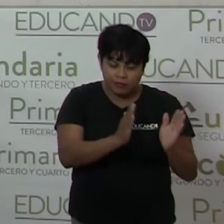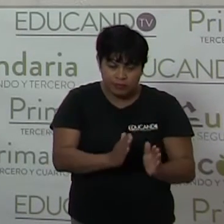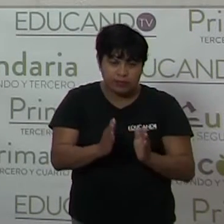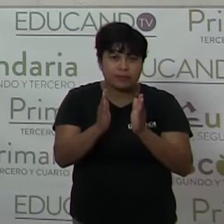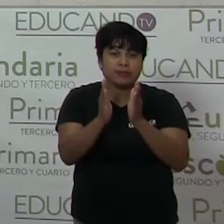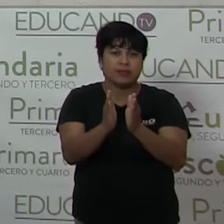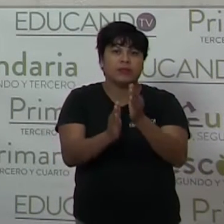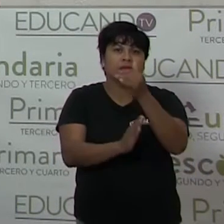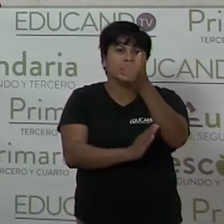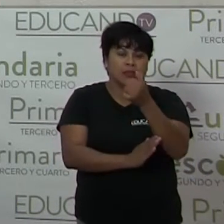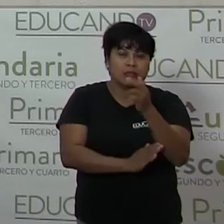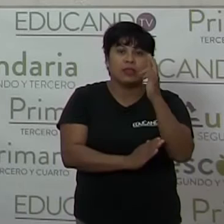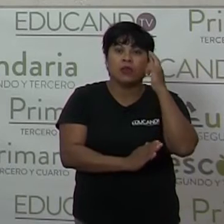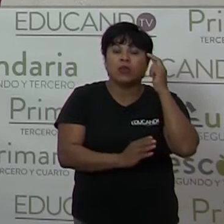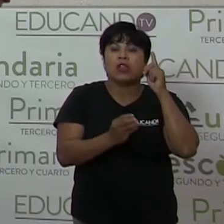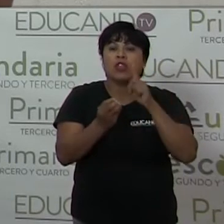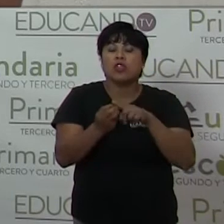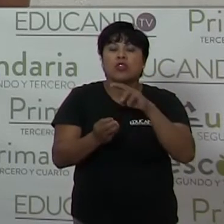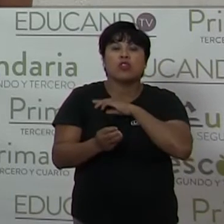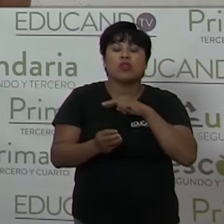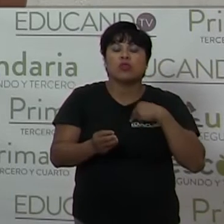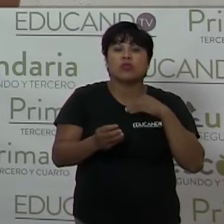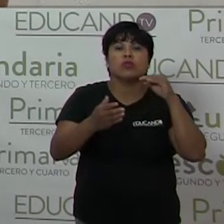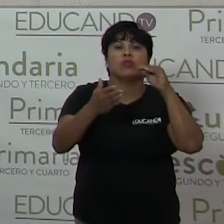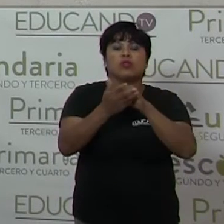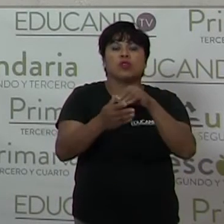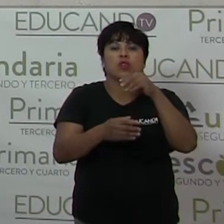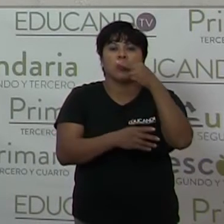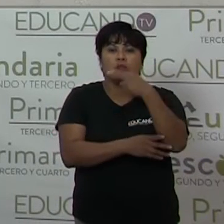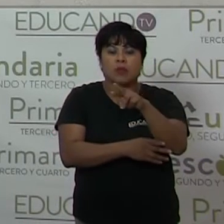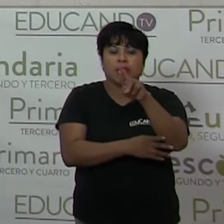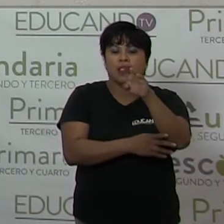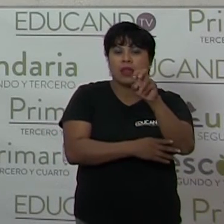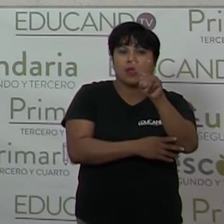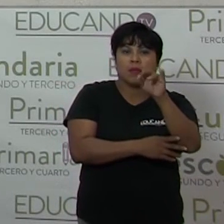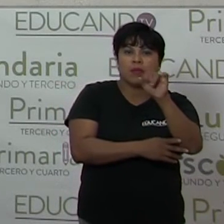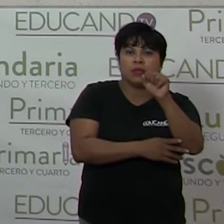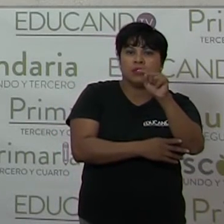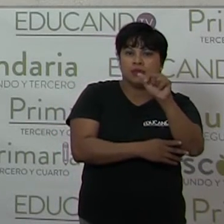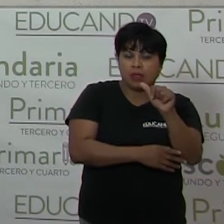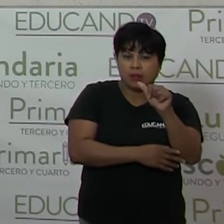6 te acuerdas donde escribir la palabra revista